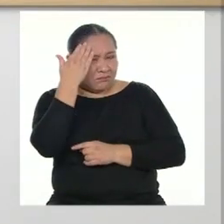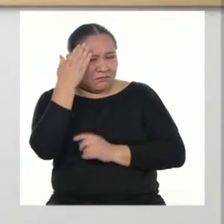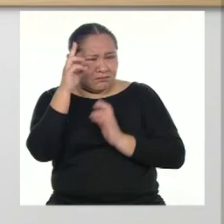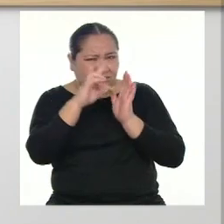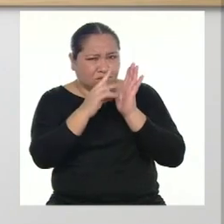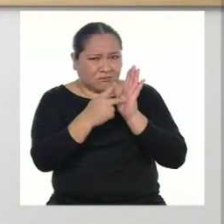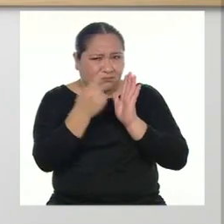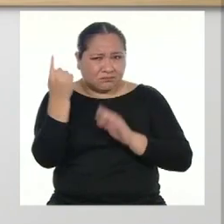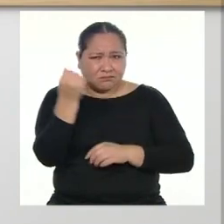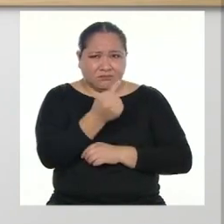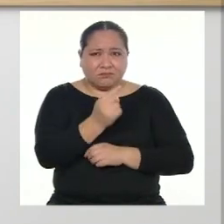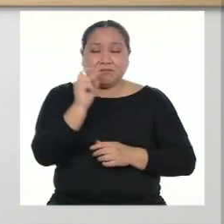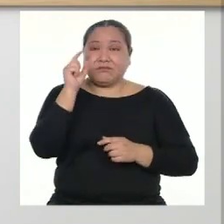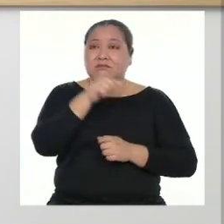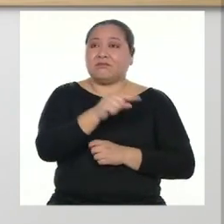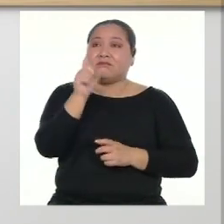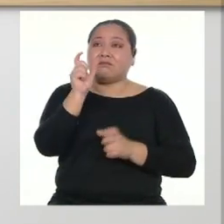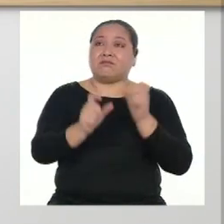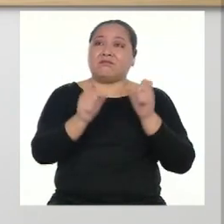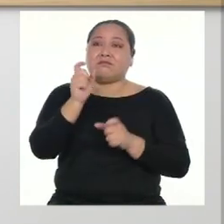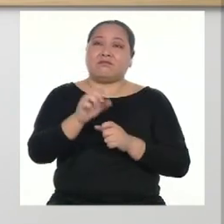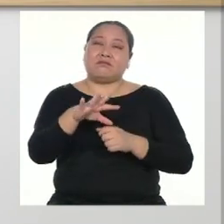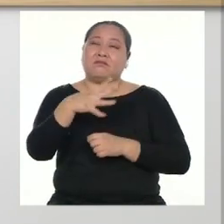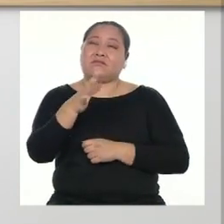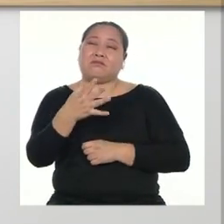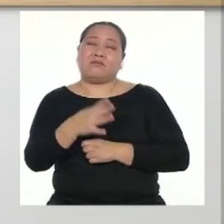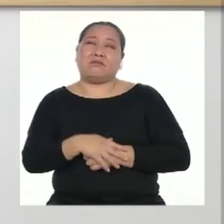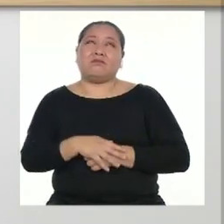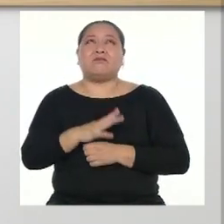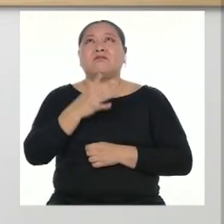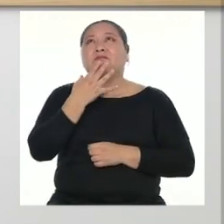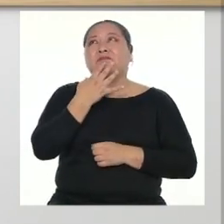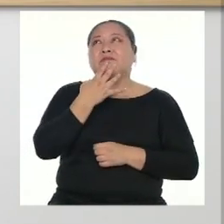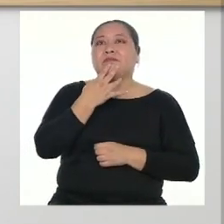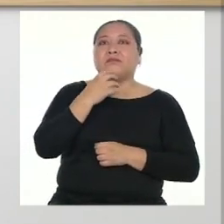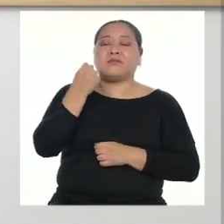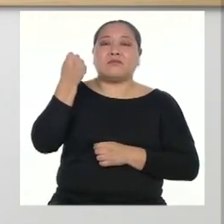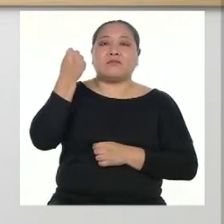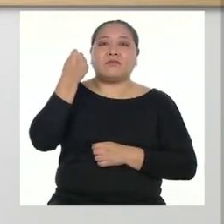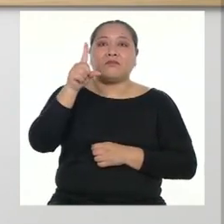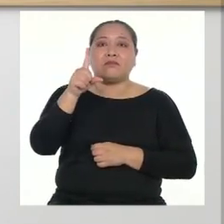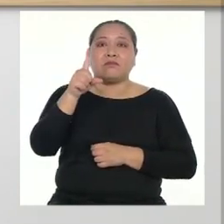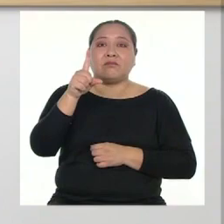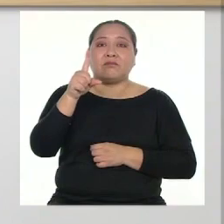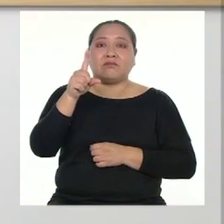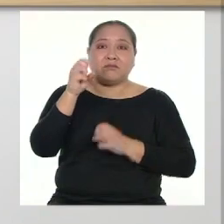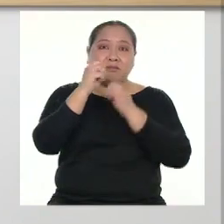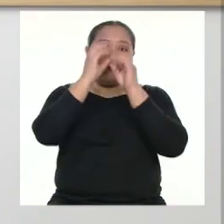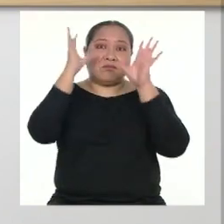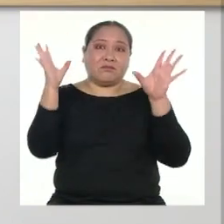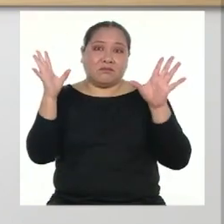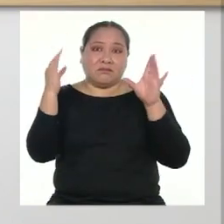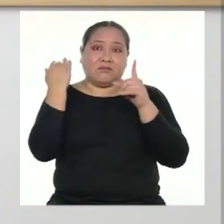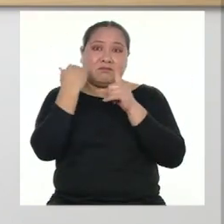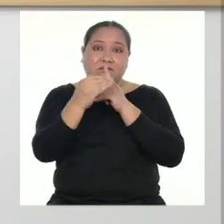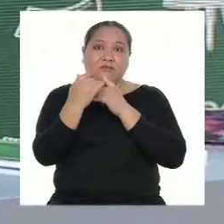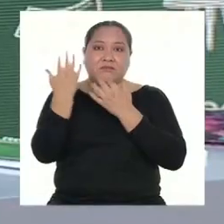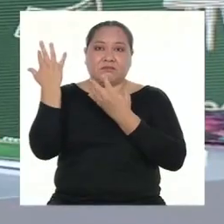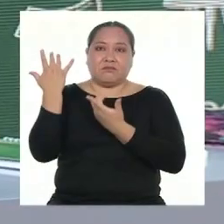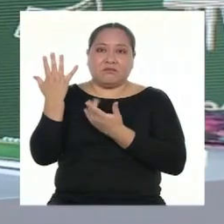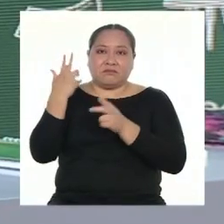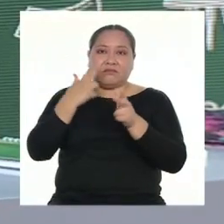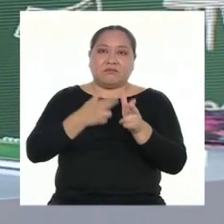eso? Esas personas están más o menos el equivalente a 11 días y medio al año esperando al